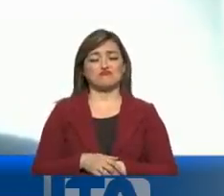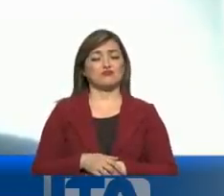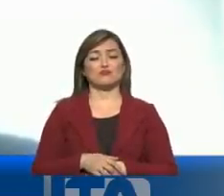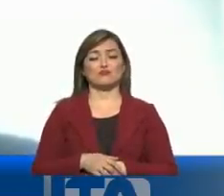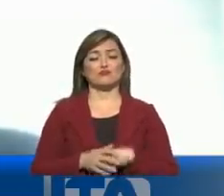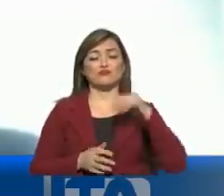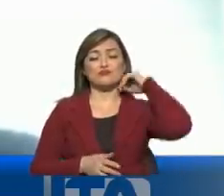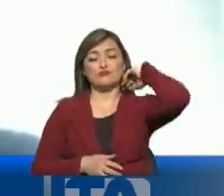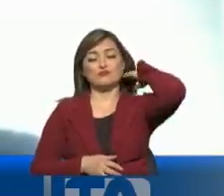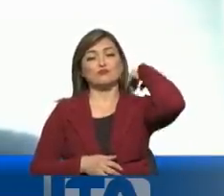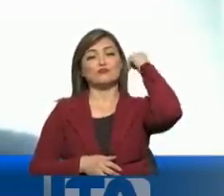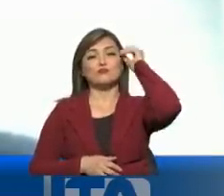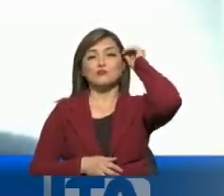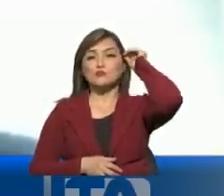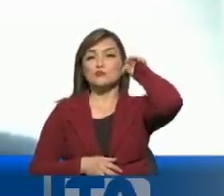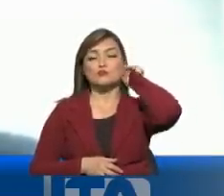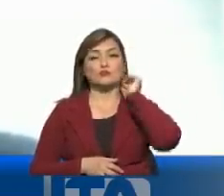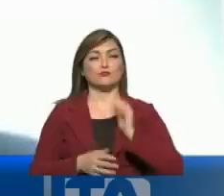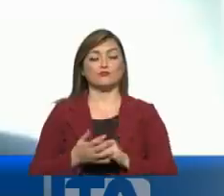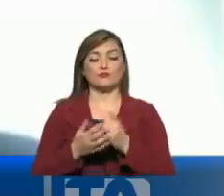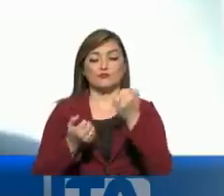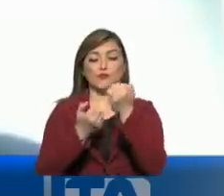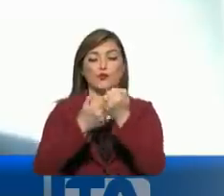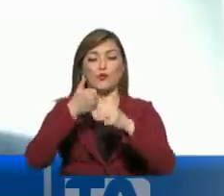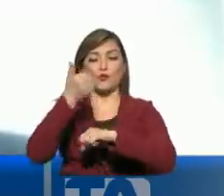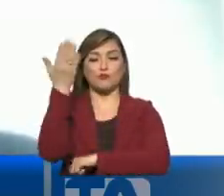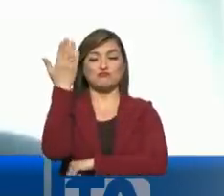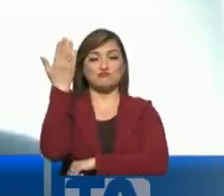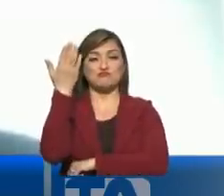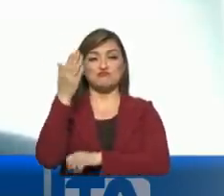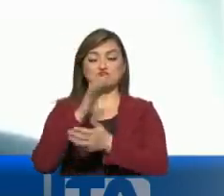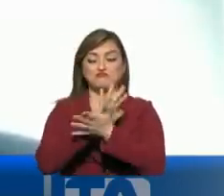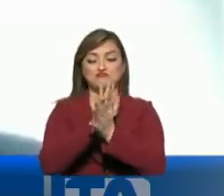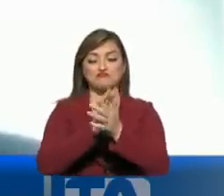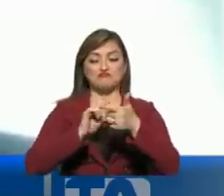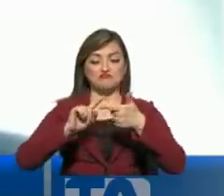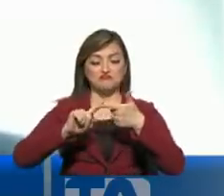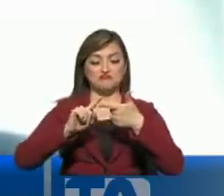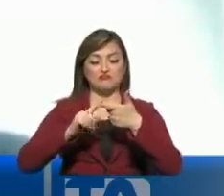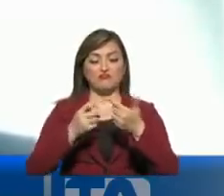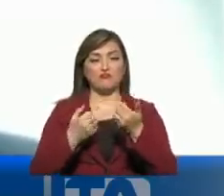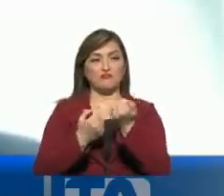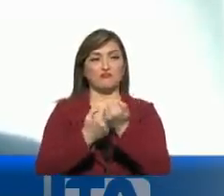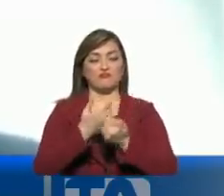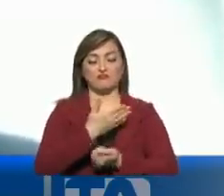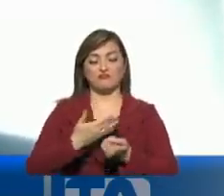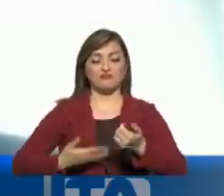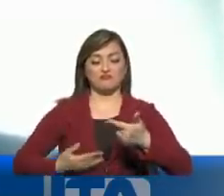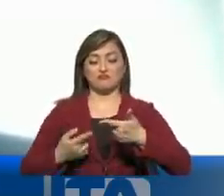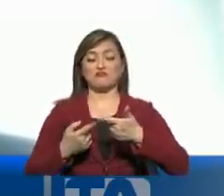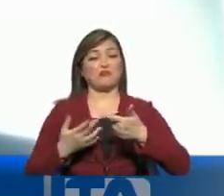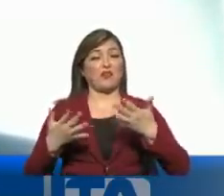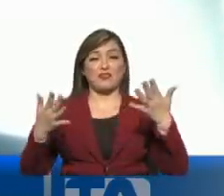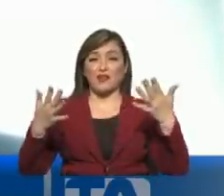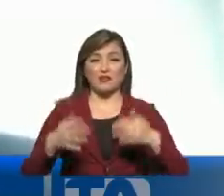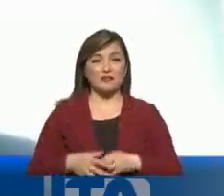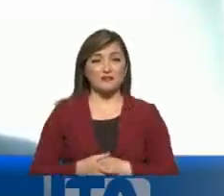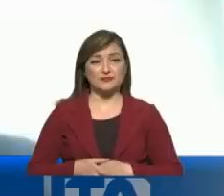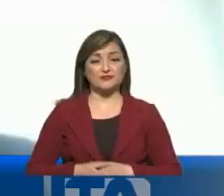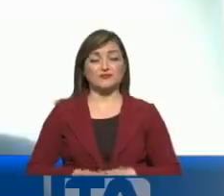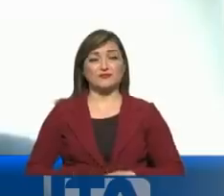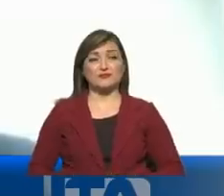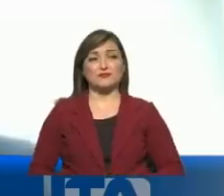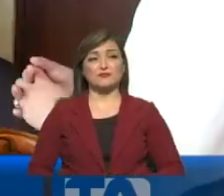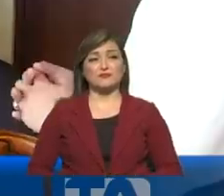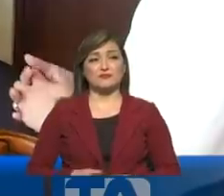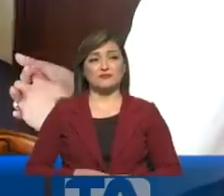esto. O sea, si no tenemos el apoyo del alcalde, si no tenemos el apoyo del presidente, esto va a